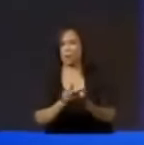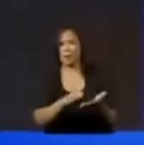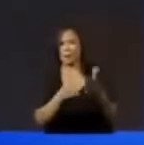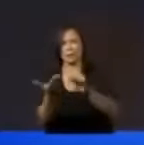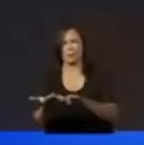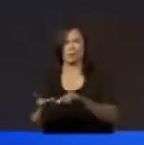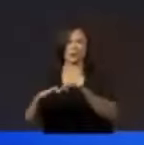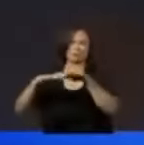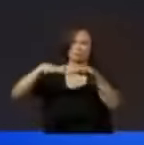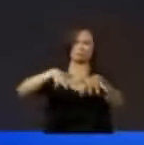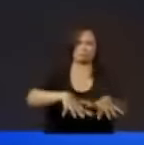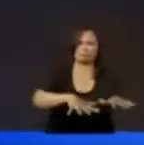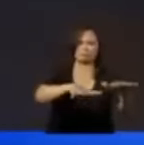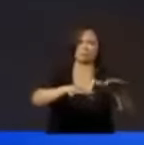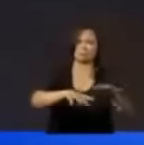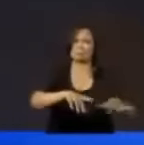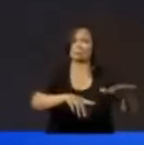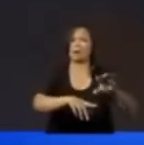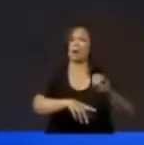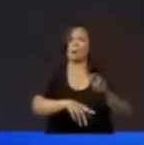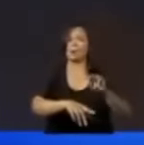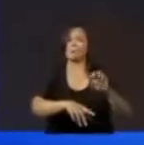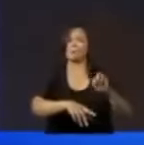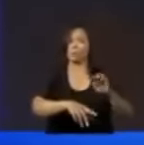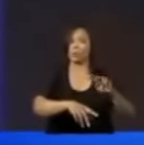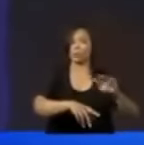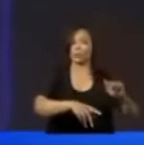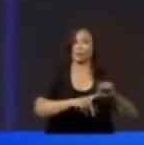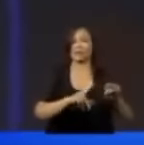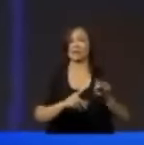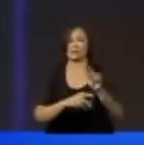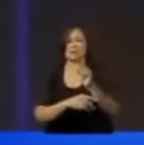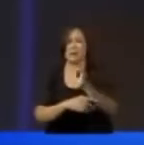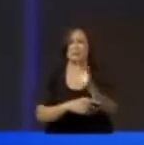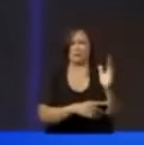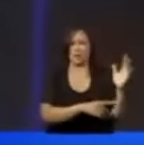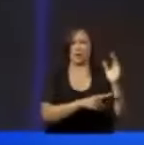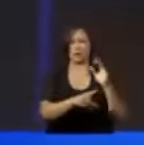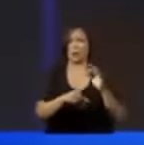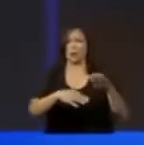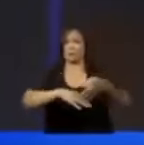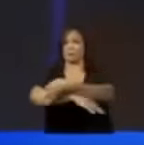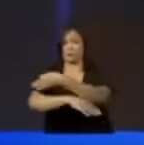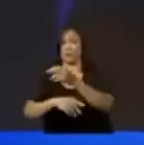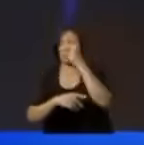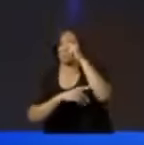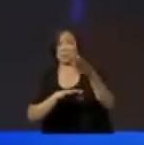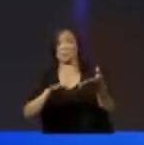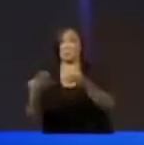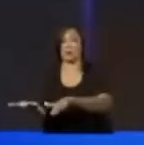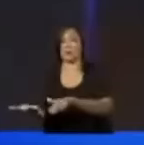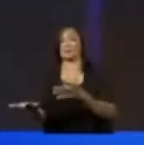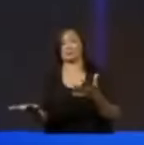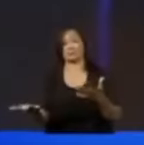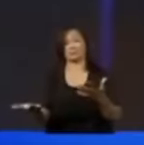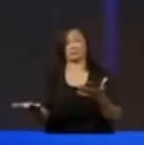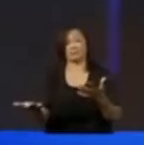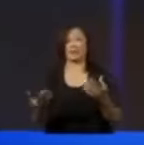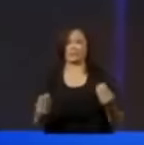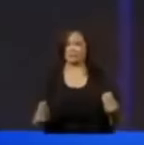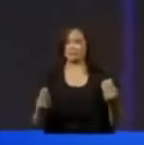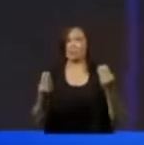el canal de la Mona, que muere en las selvas o que muere en la frontera con México. Tenemos que darle